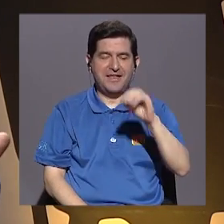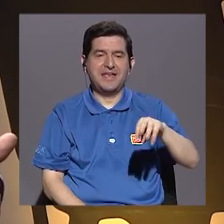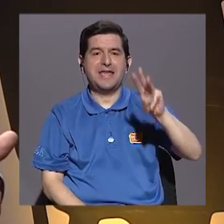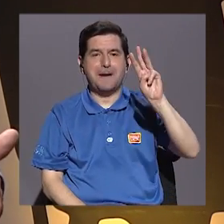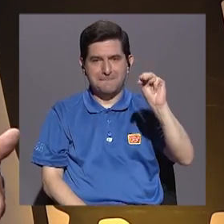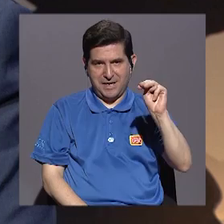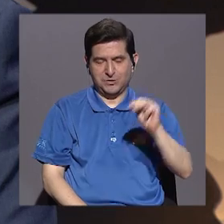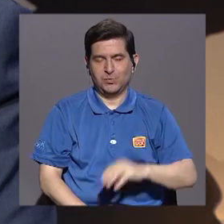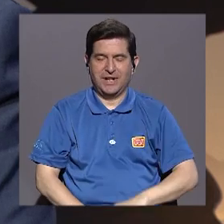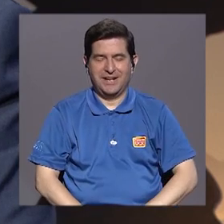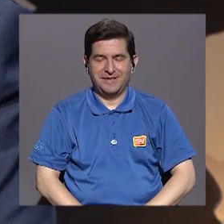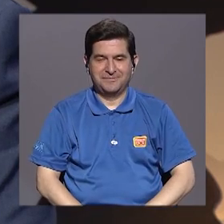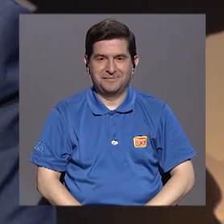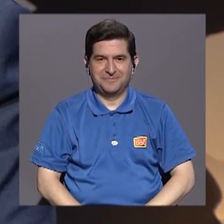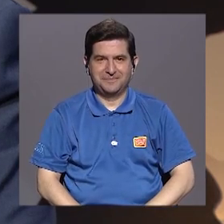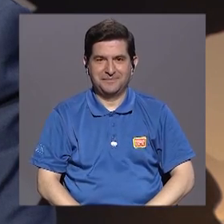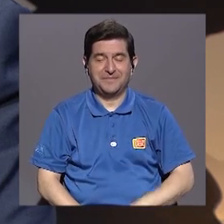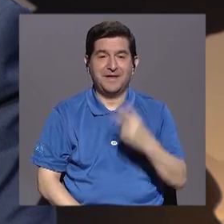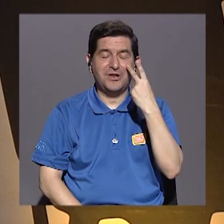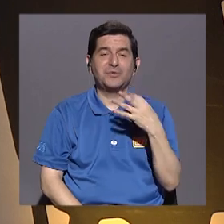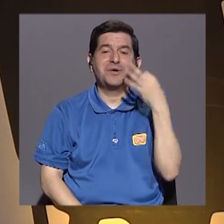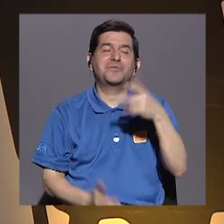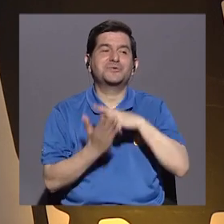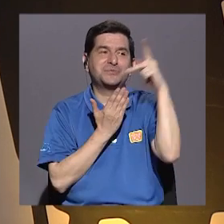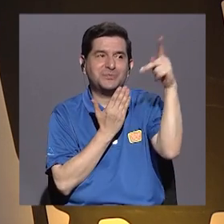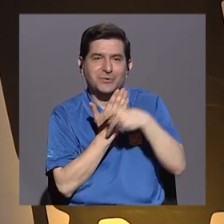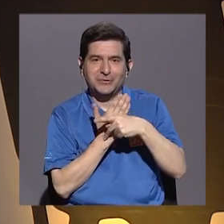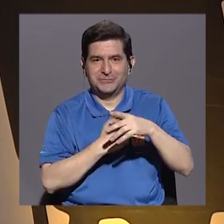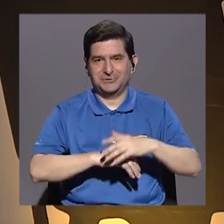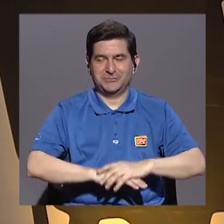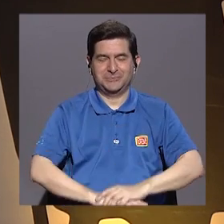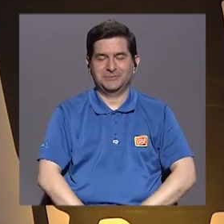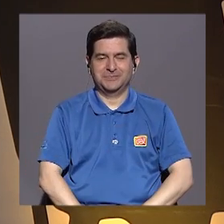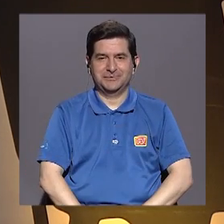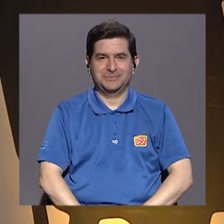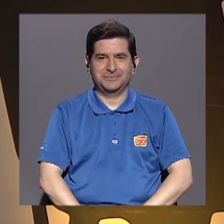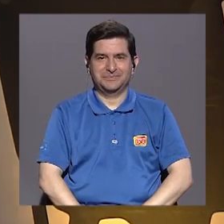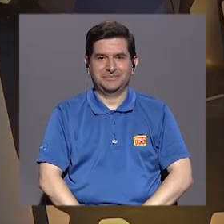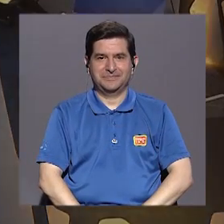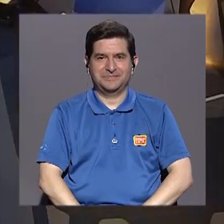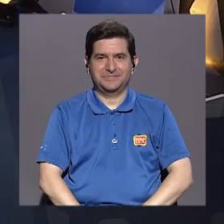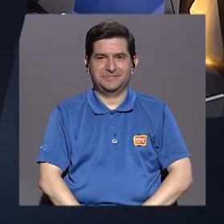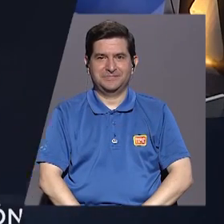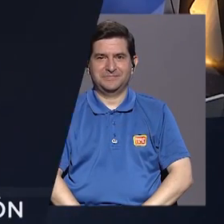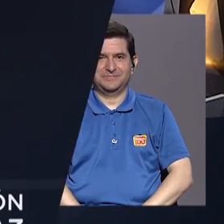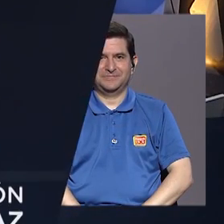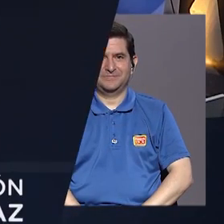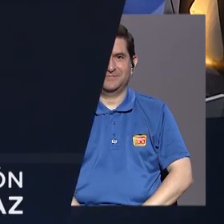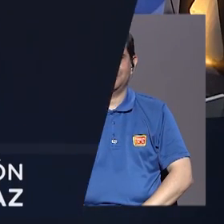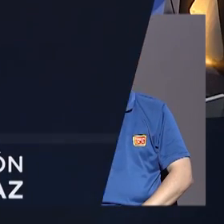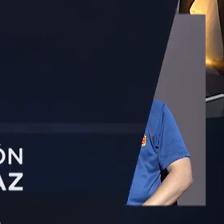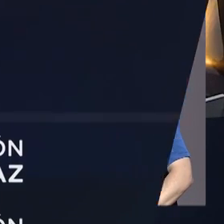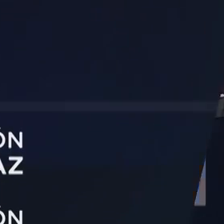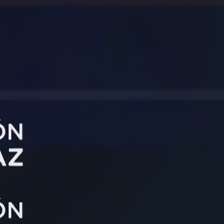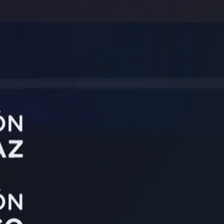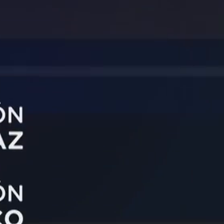llama cruel verdad y nos vemos en un próximo programa y